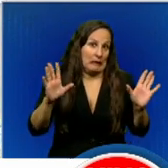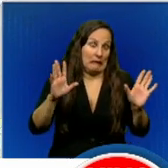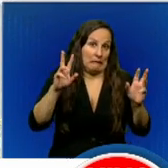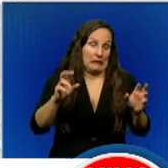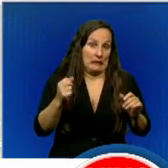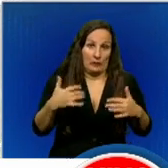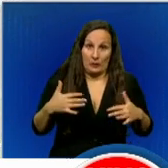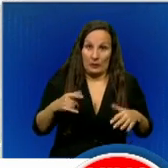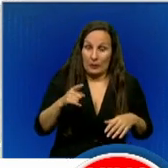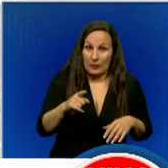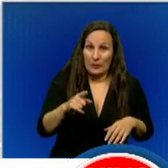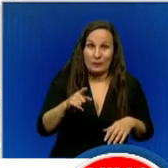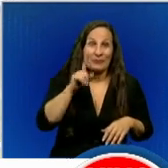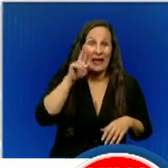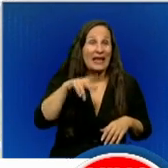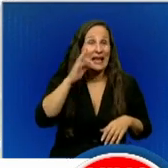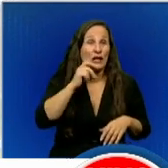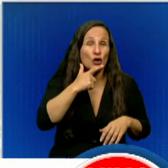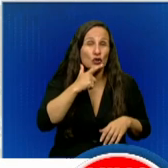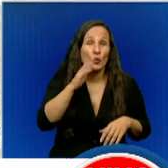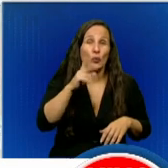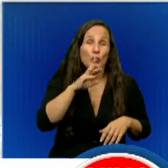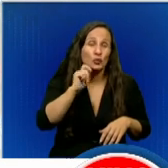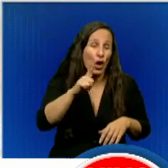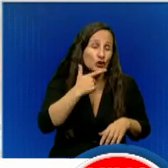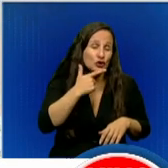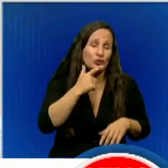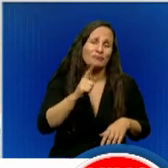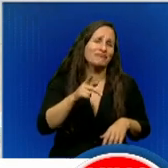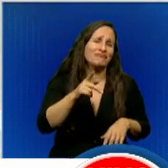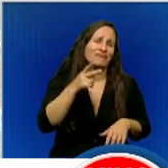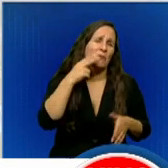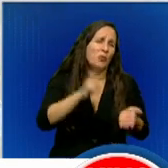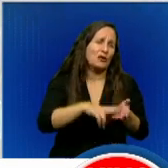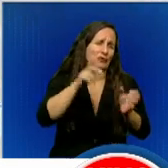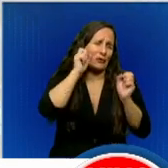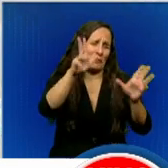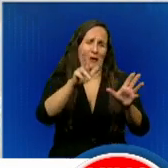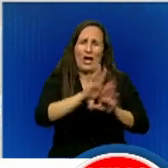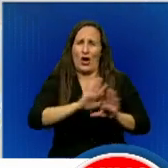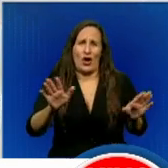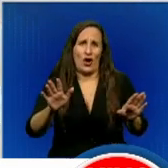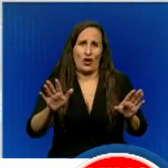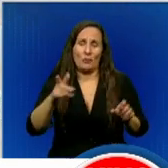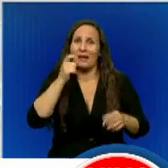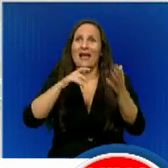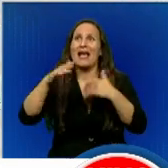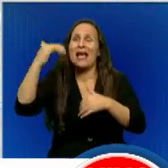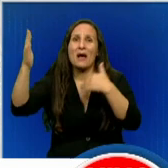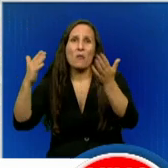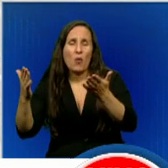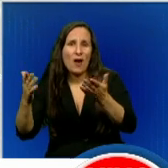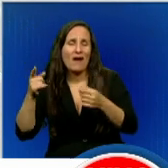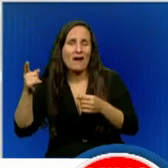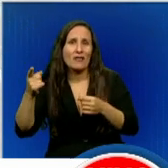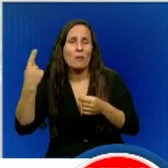es uno de los peores impuestos que tenemos que se exporta además porque no se devuelve en fronteras